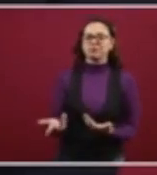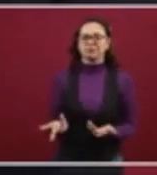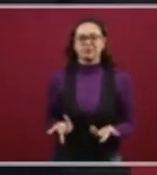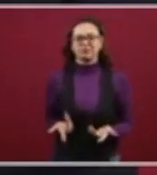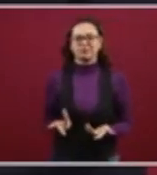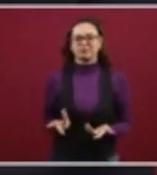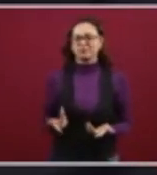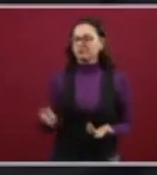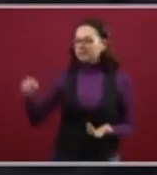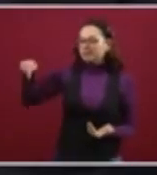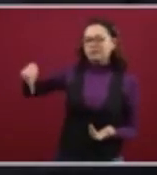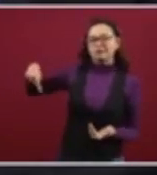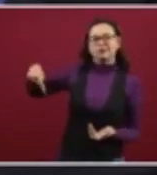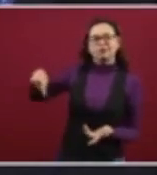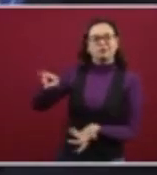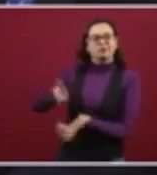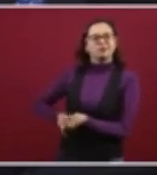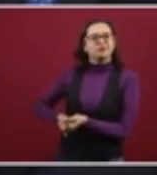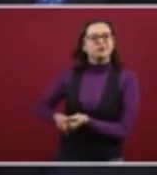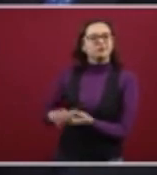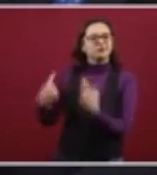mientras